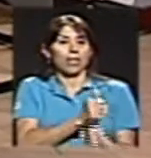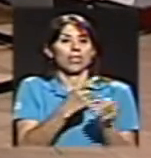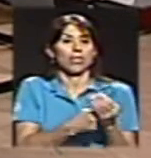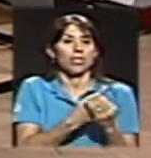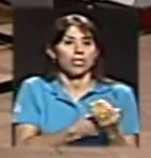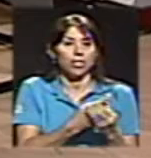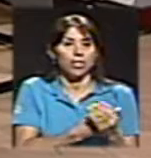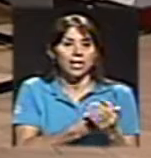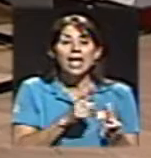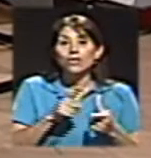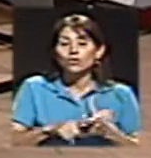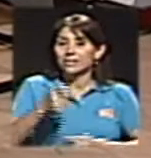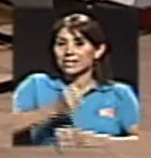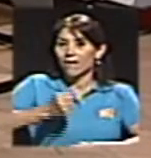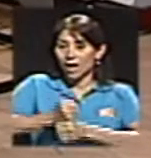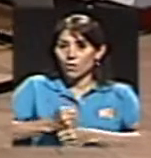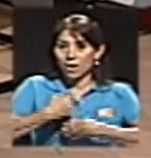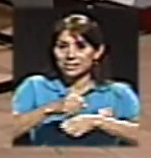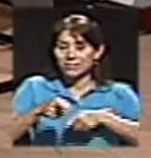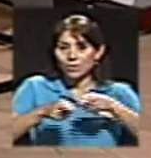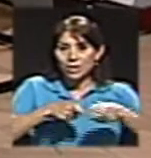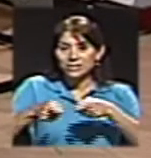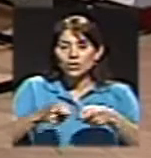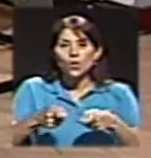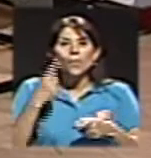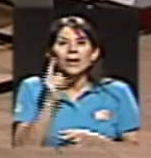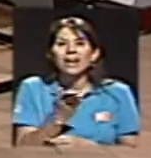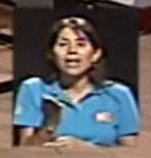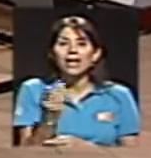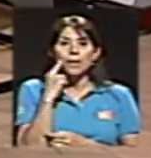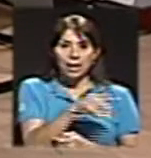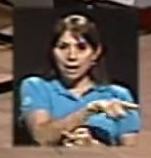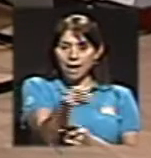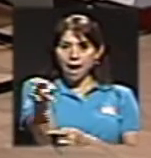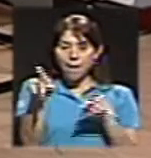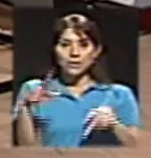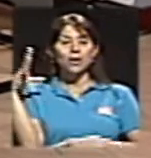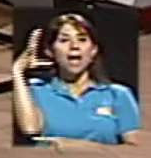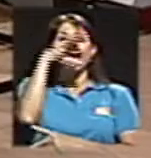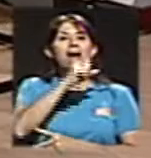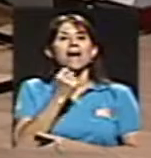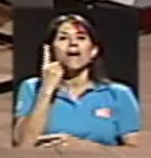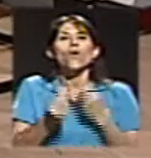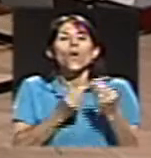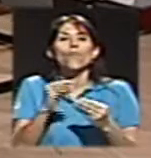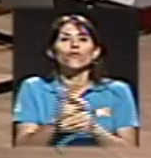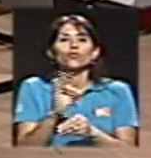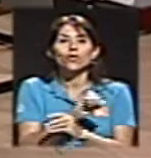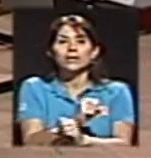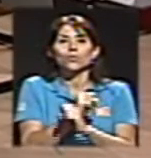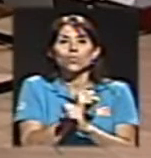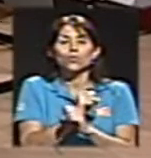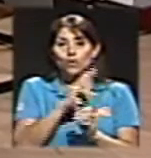regulación es enseñarle a los consumidores de servicios financieros cómo funcionan los seguros, cuáles son su rol, digamos, como